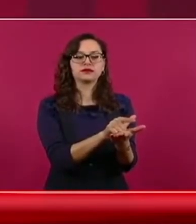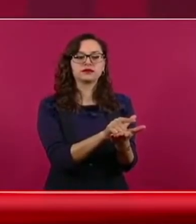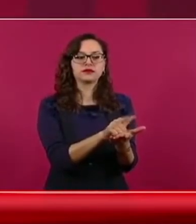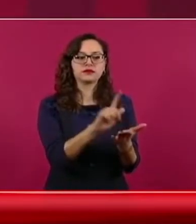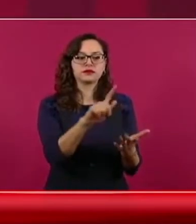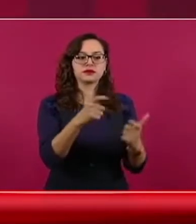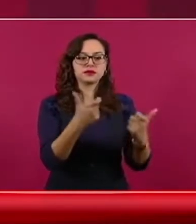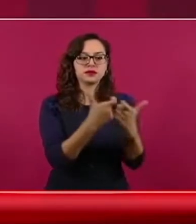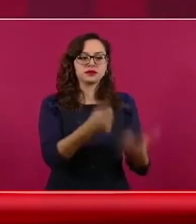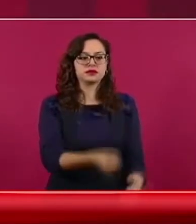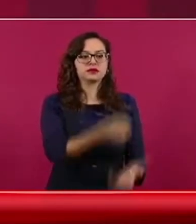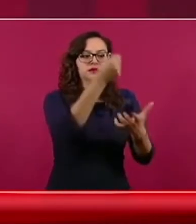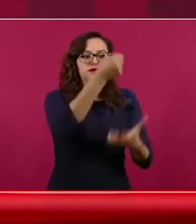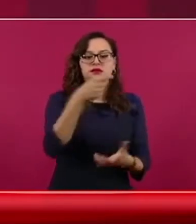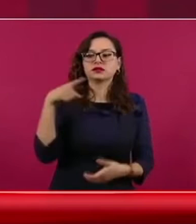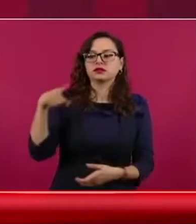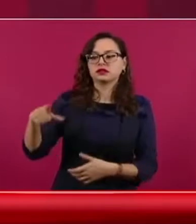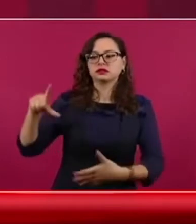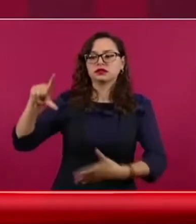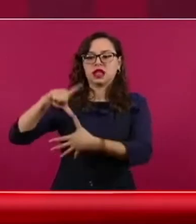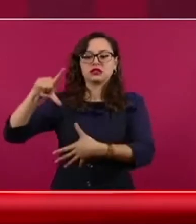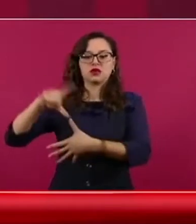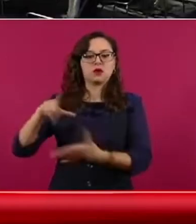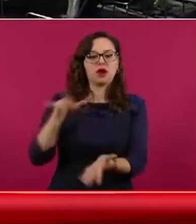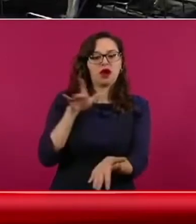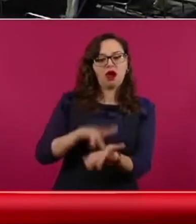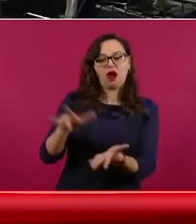para dar